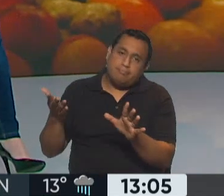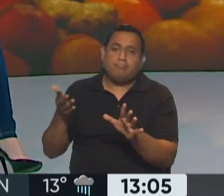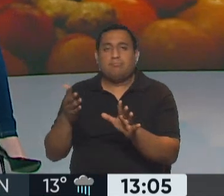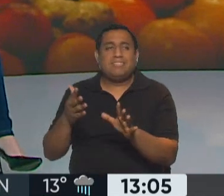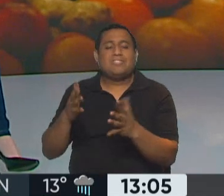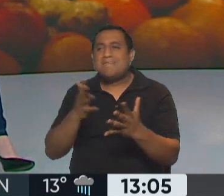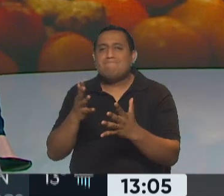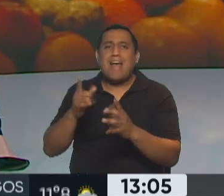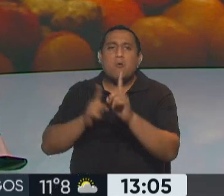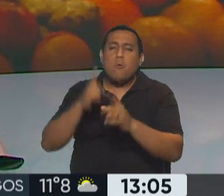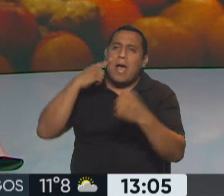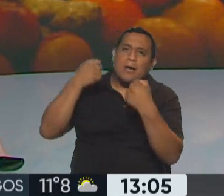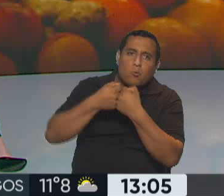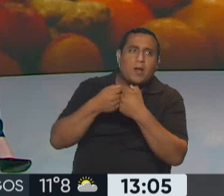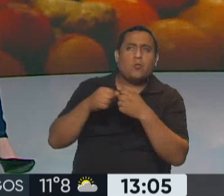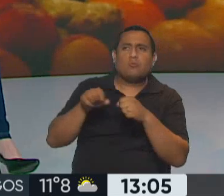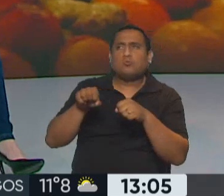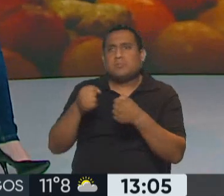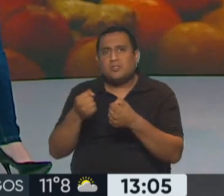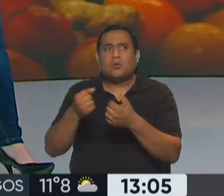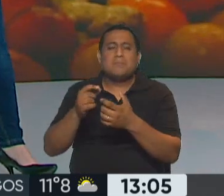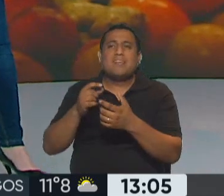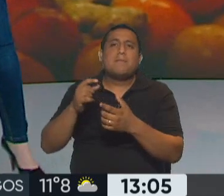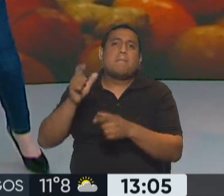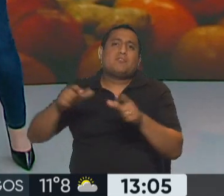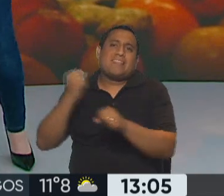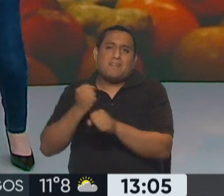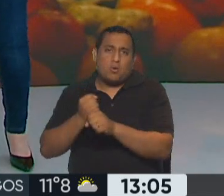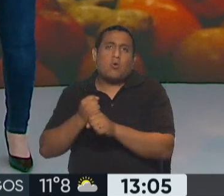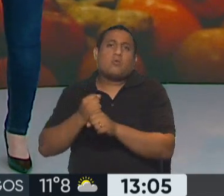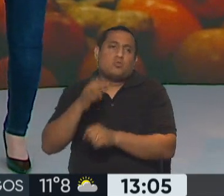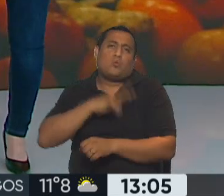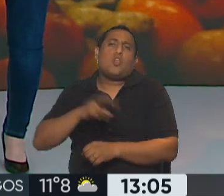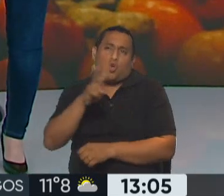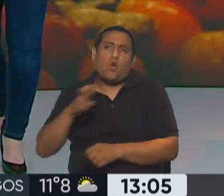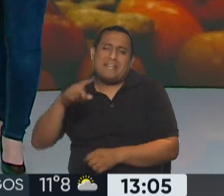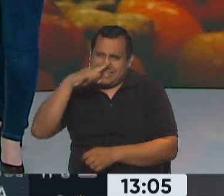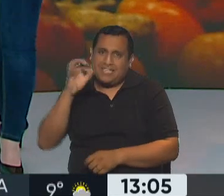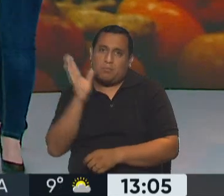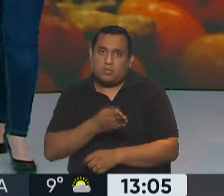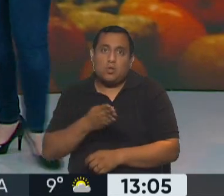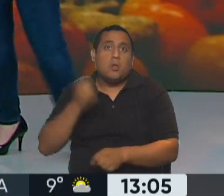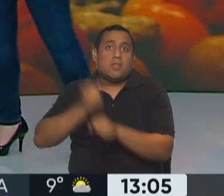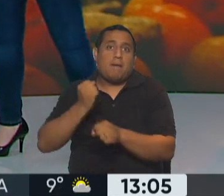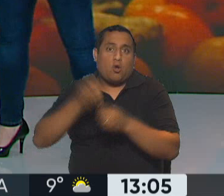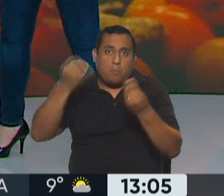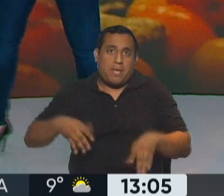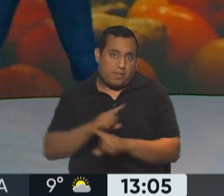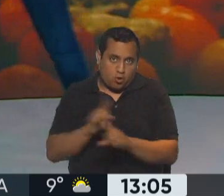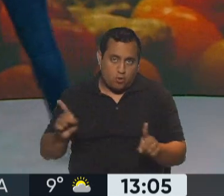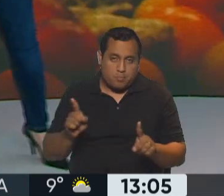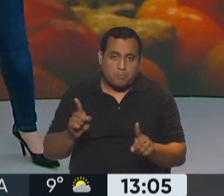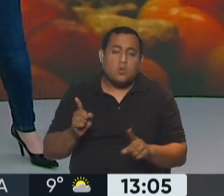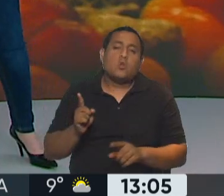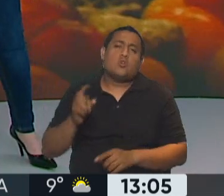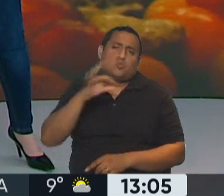de suspensiones para que los trabajadores cobraran un 70 o un 75% del salario, pero no perdieran el laburo. Bueno, la suma